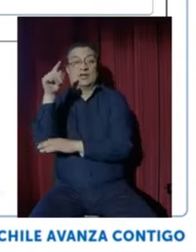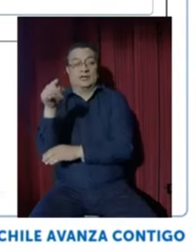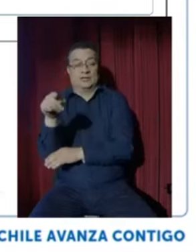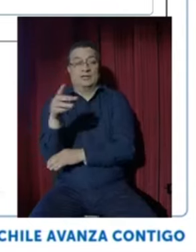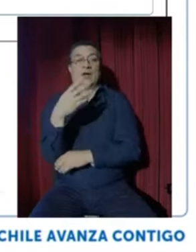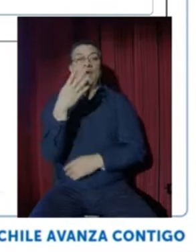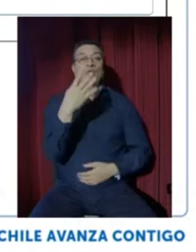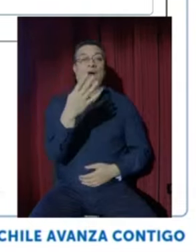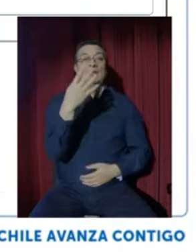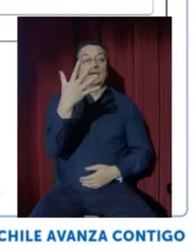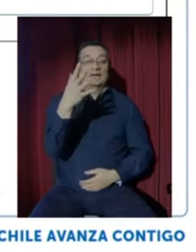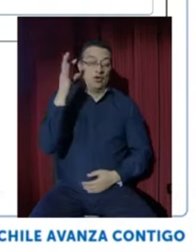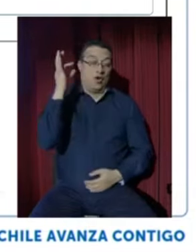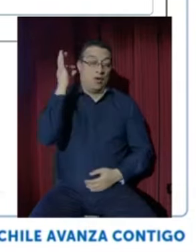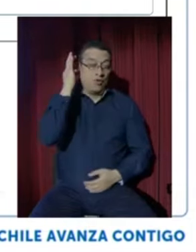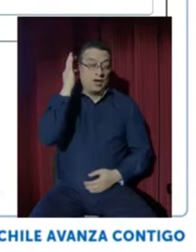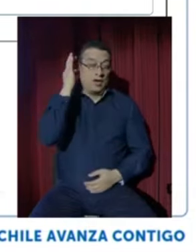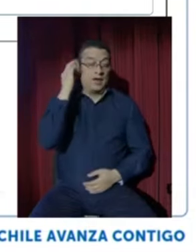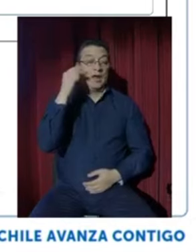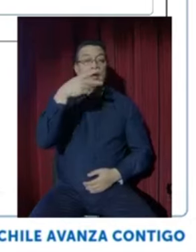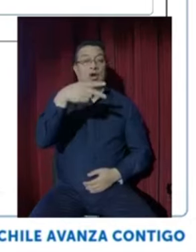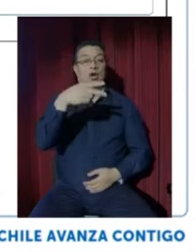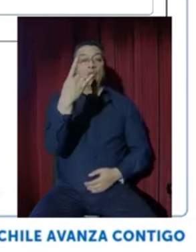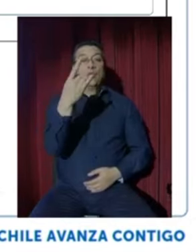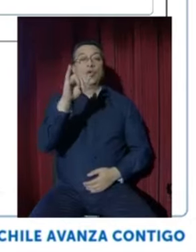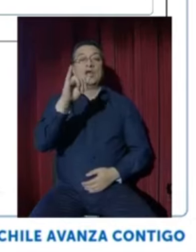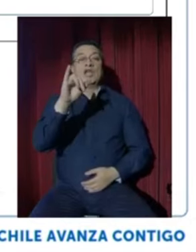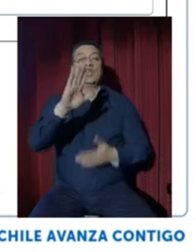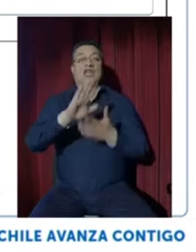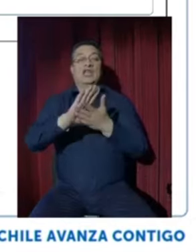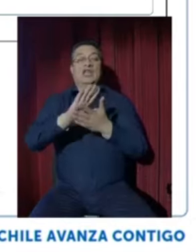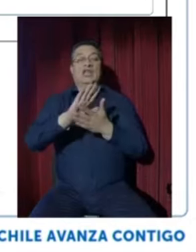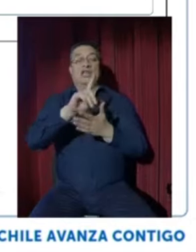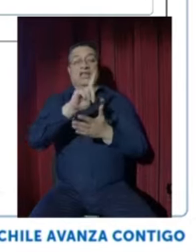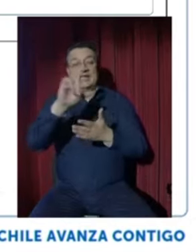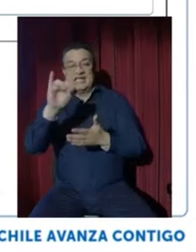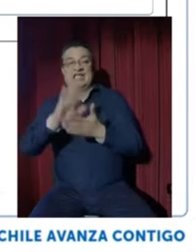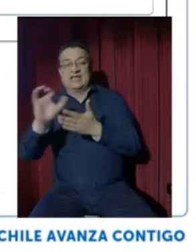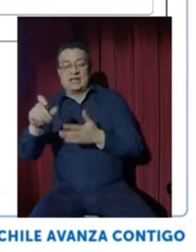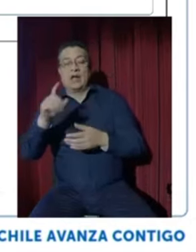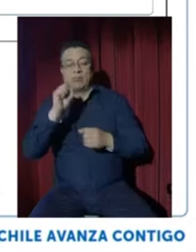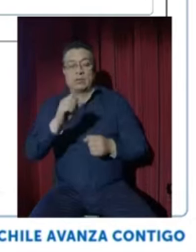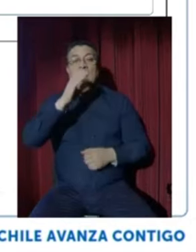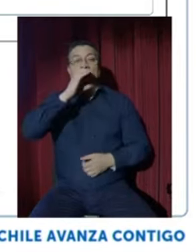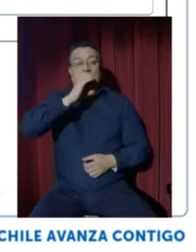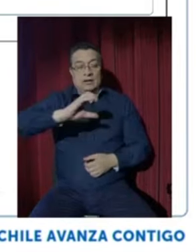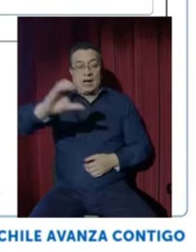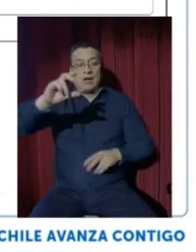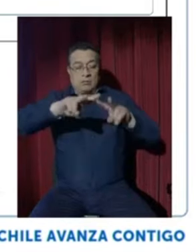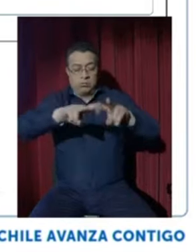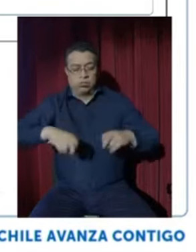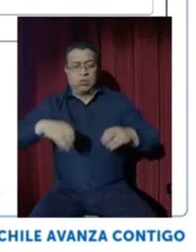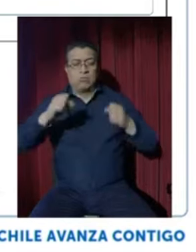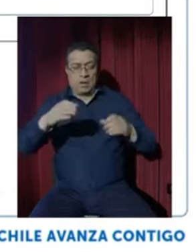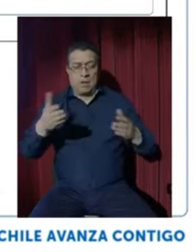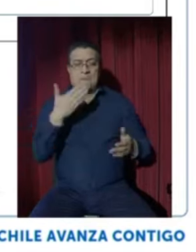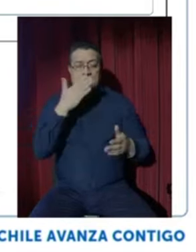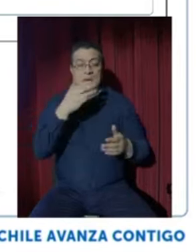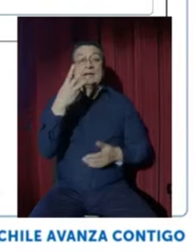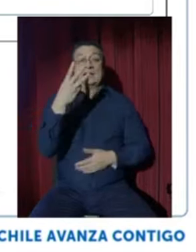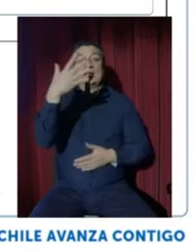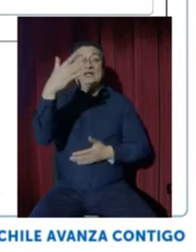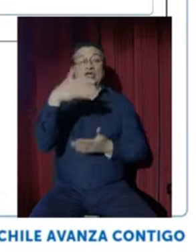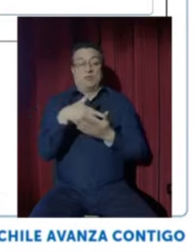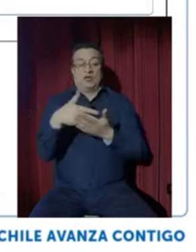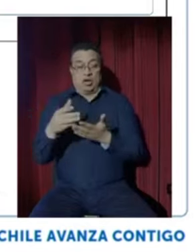son 45 mujeres hichi que podrían mejorar la economía familiar eh campesina más de 35 millones de pesos es